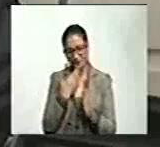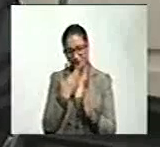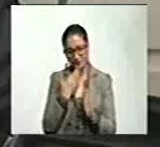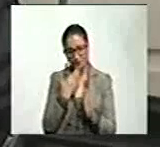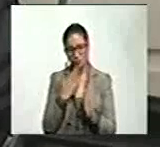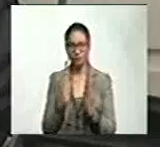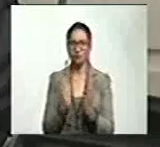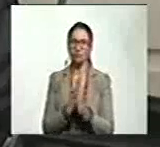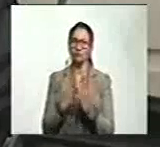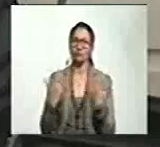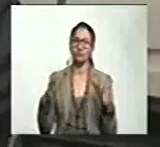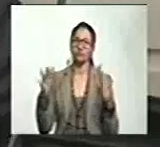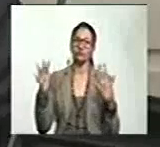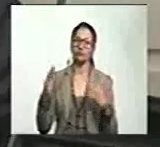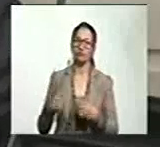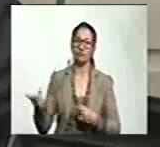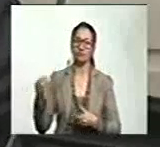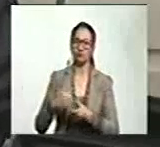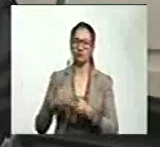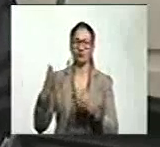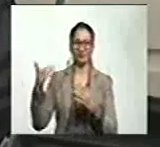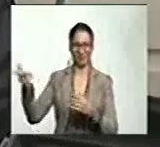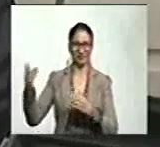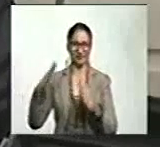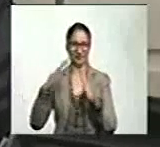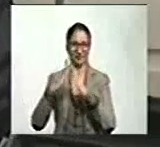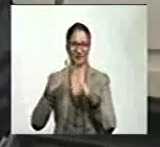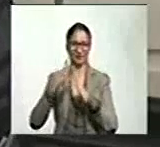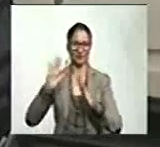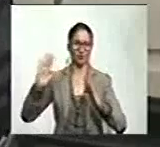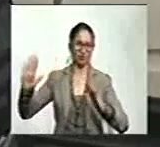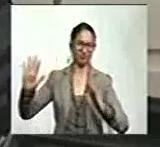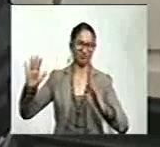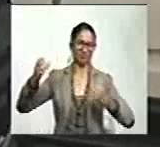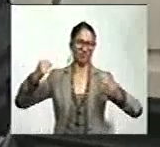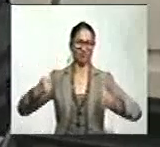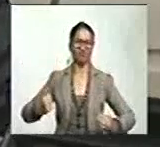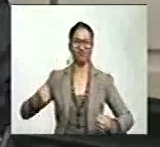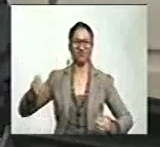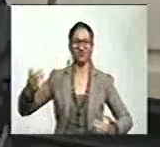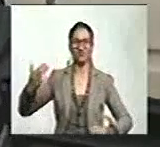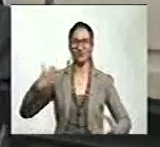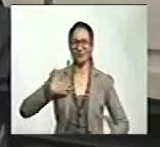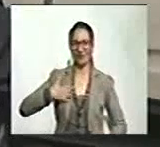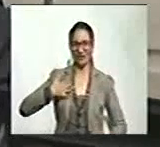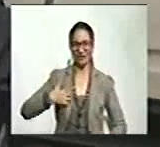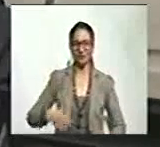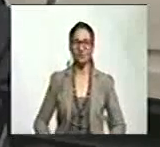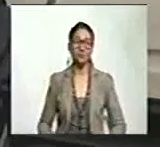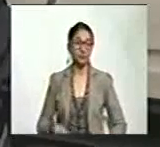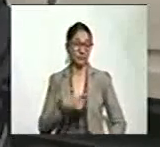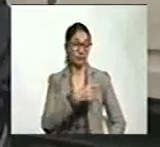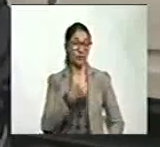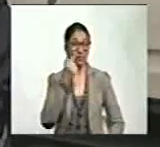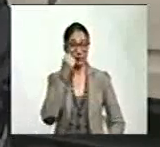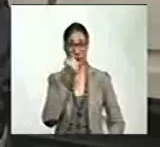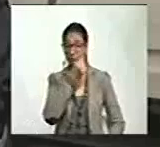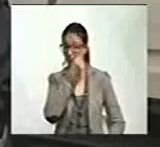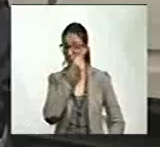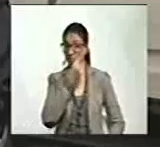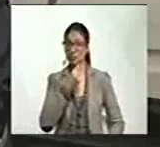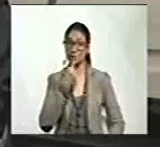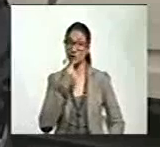campanas de júbilo en la casa amarilla y en Miraflores Santos según el memorando había pedido a Olguín